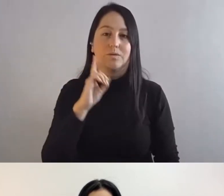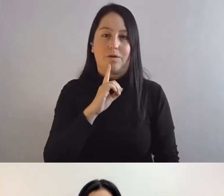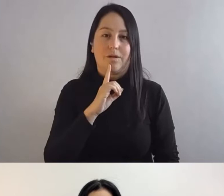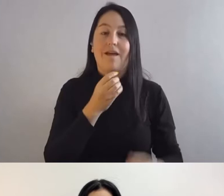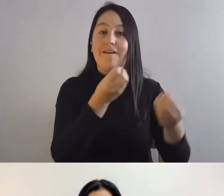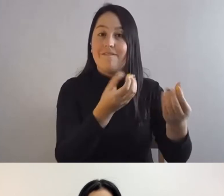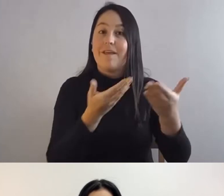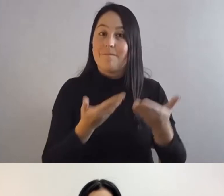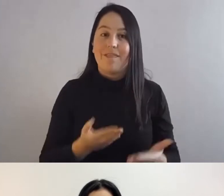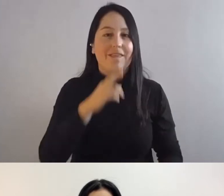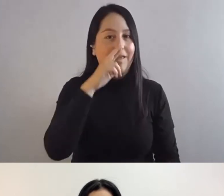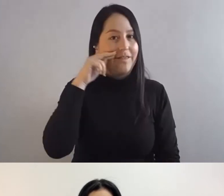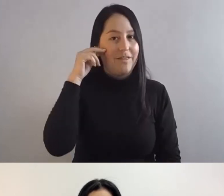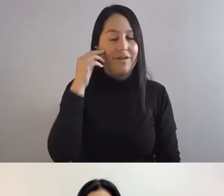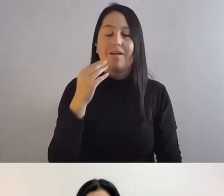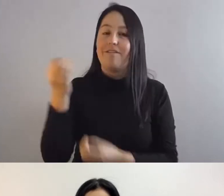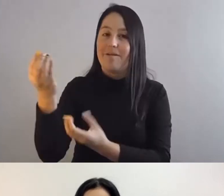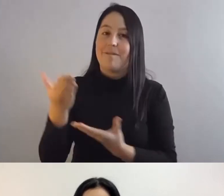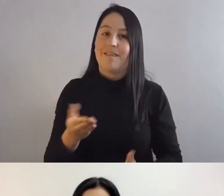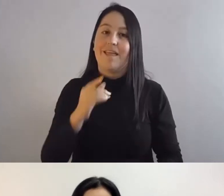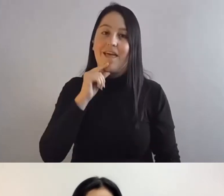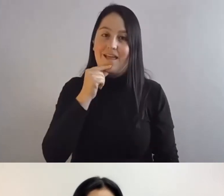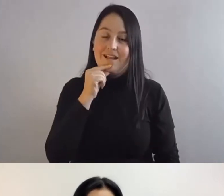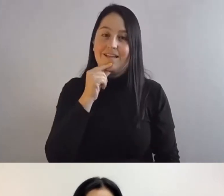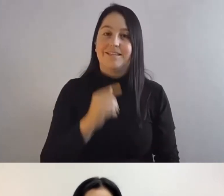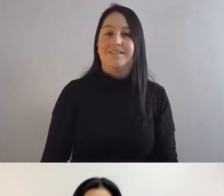Bienvenidos, Tomás, María Alicia.